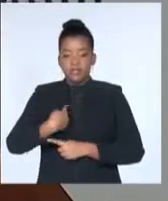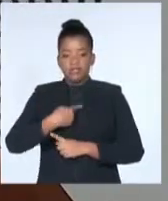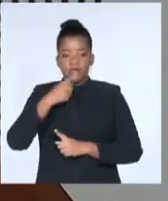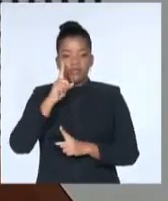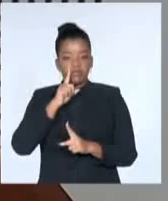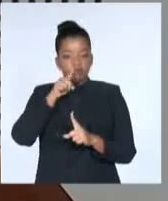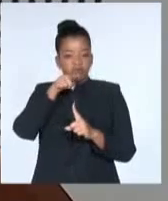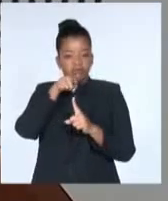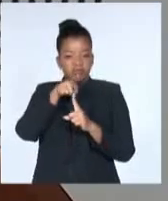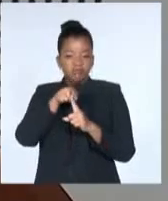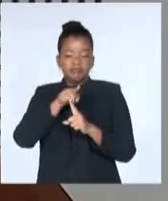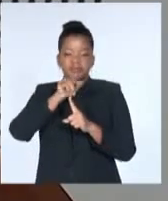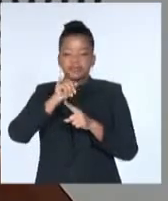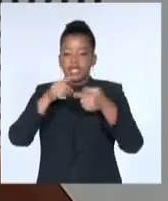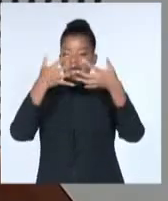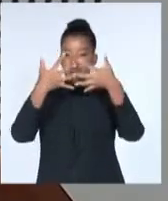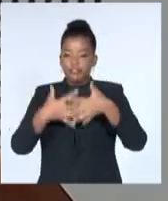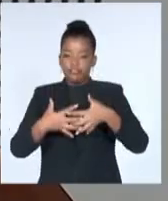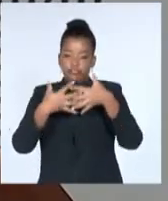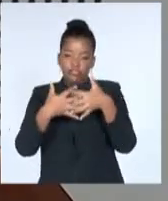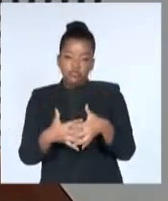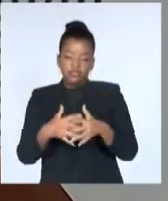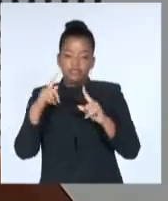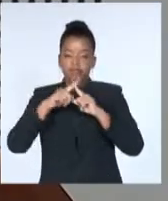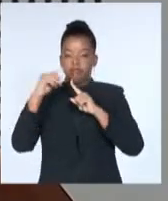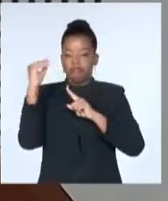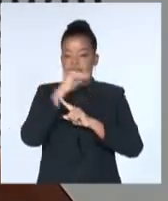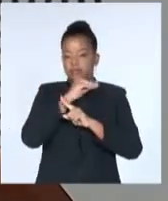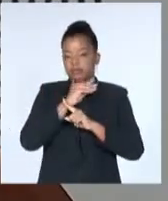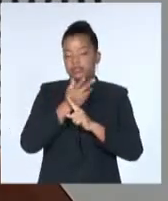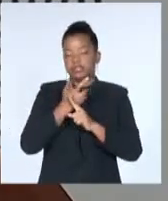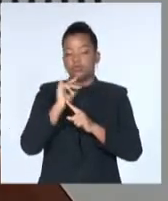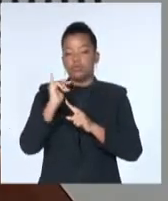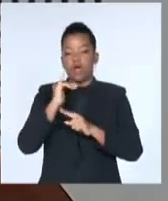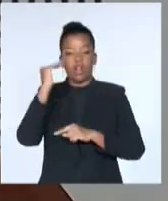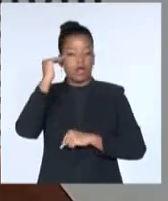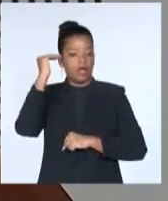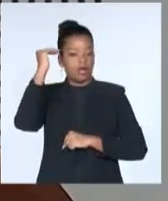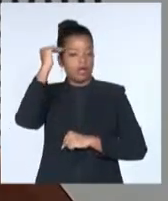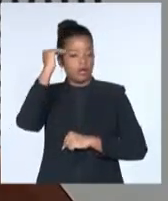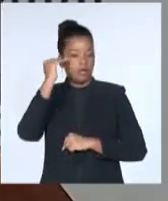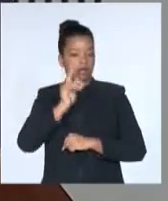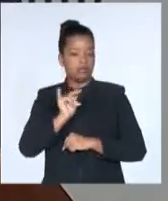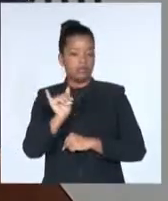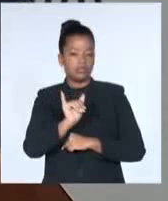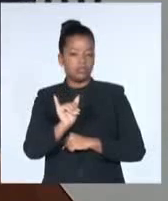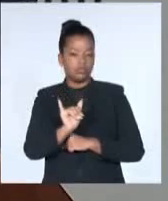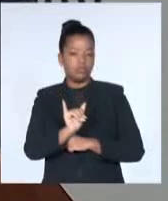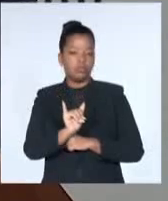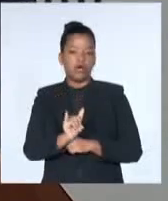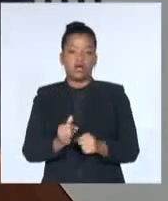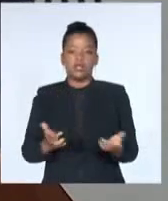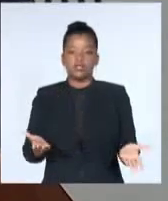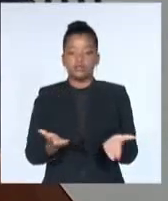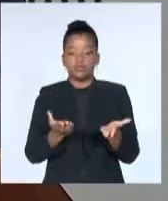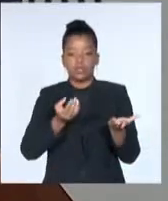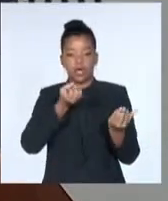alta tecnología, las empresas sustentadas en el conocimiento y en los sectores impulsados por la